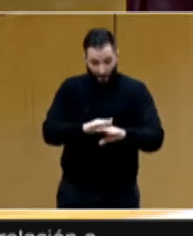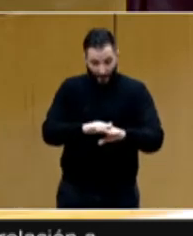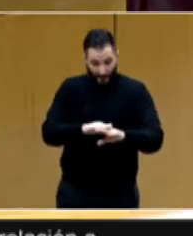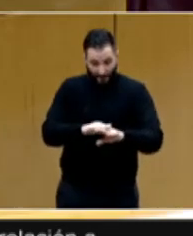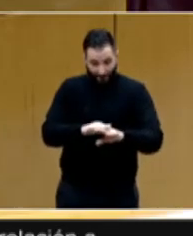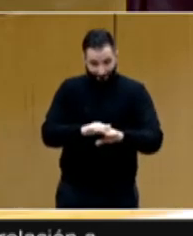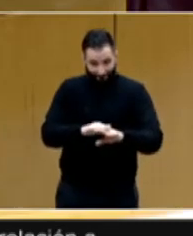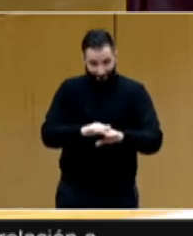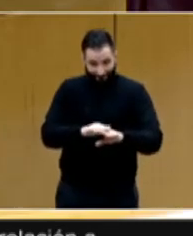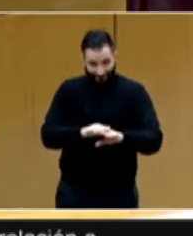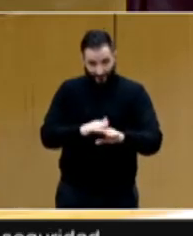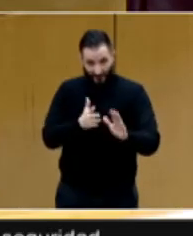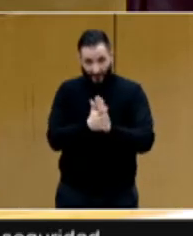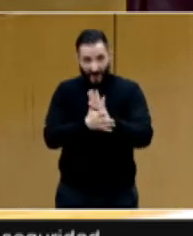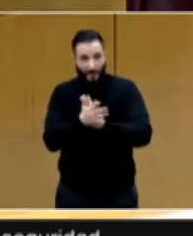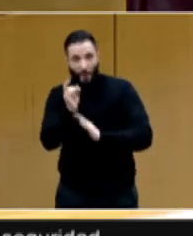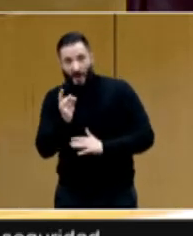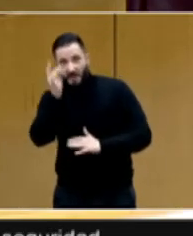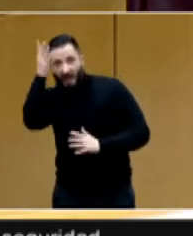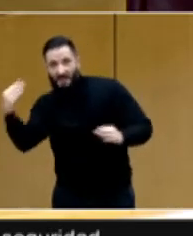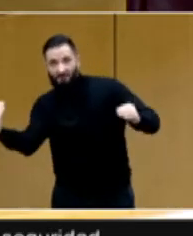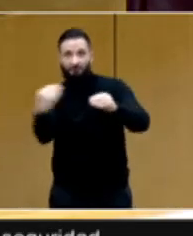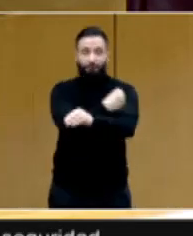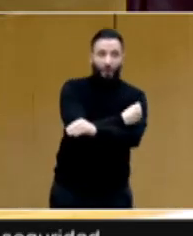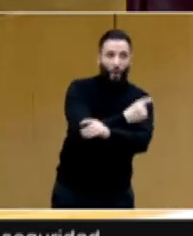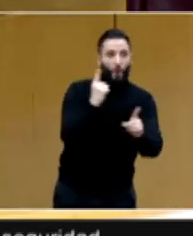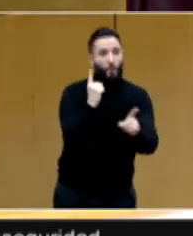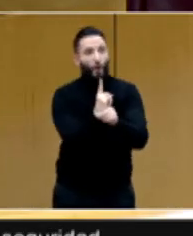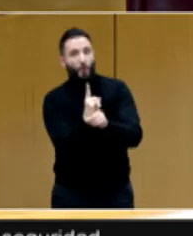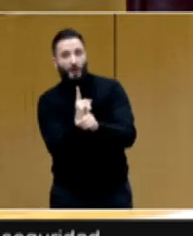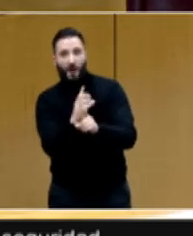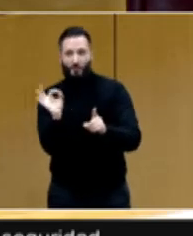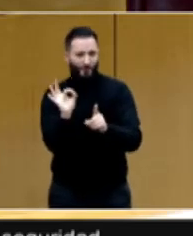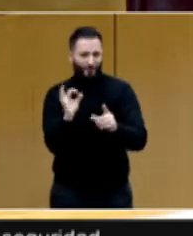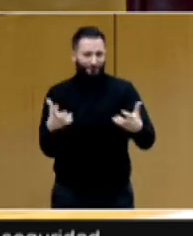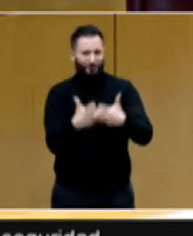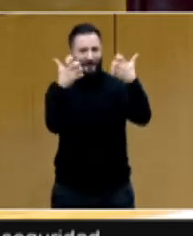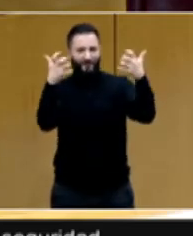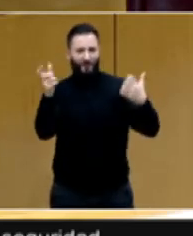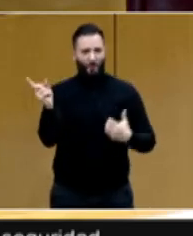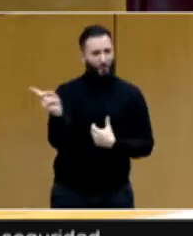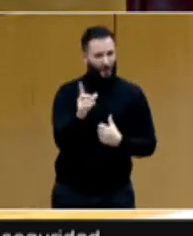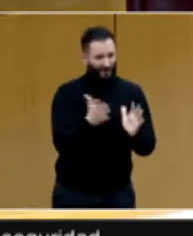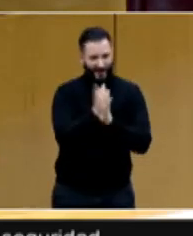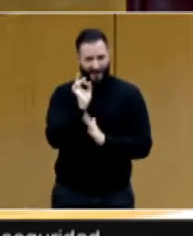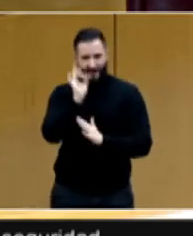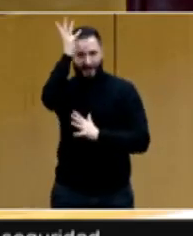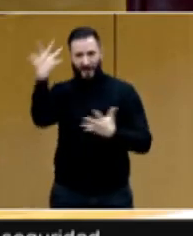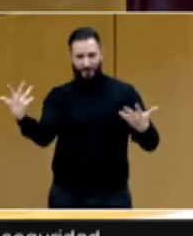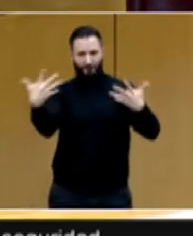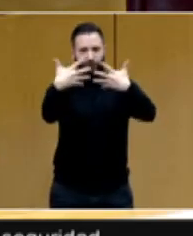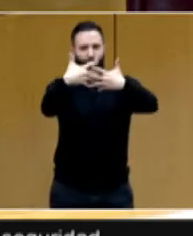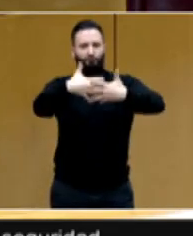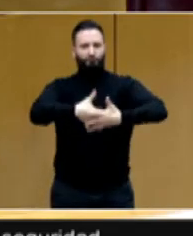son ideas antagónicas no son que colisionan son ideas que se complementan que